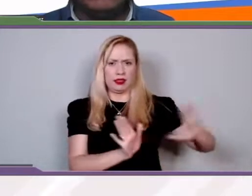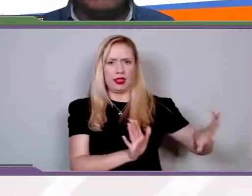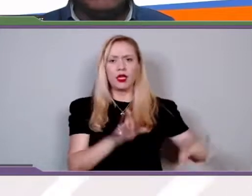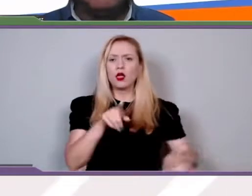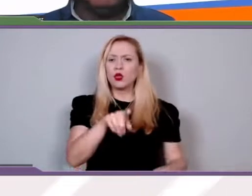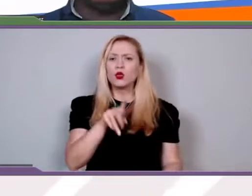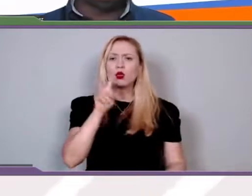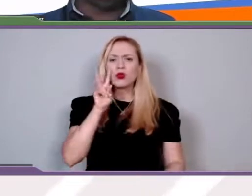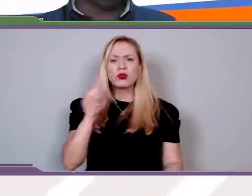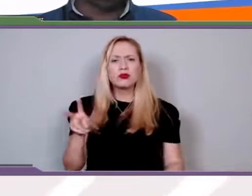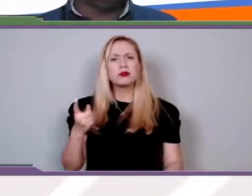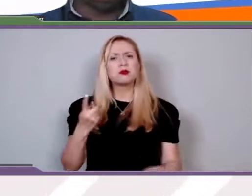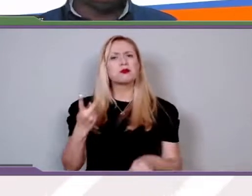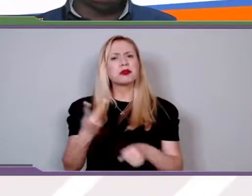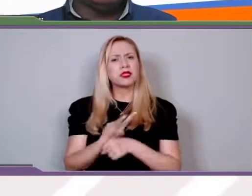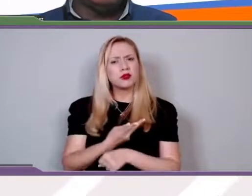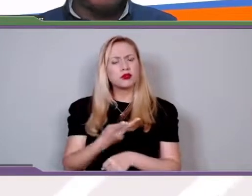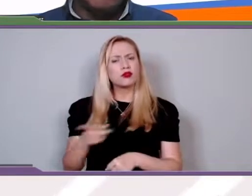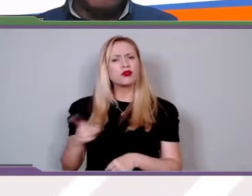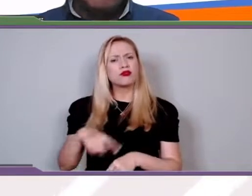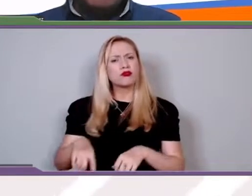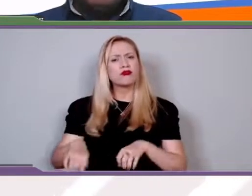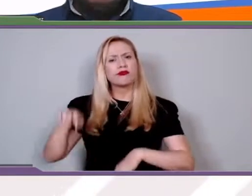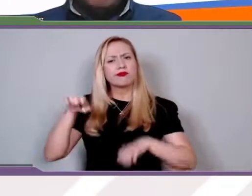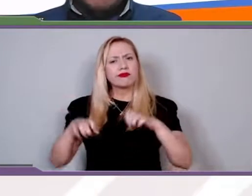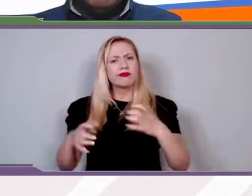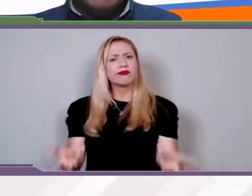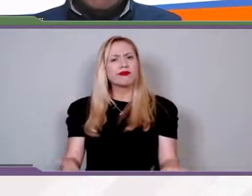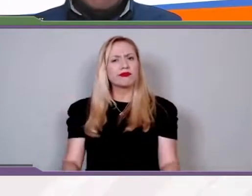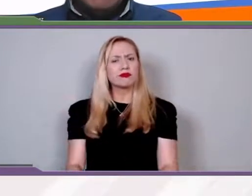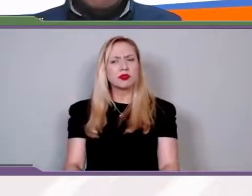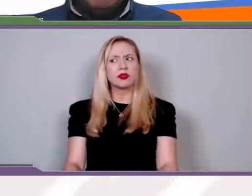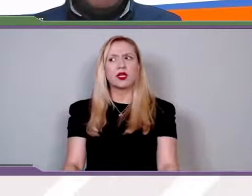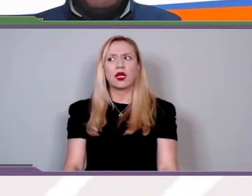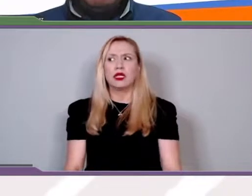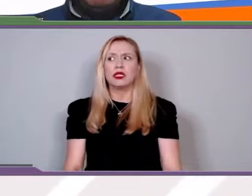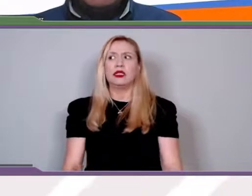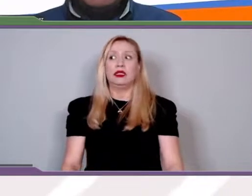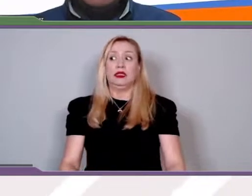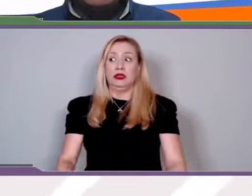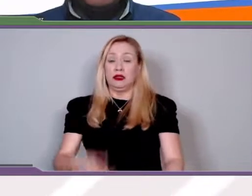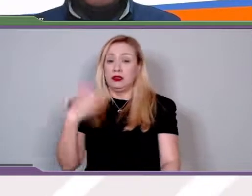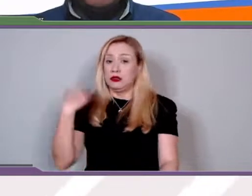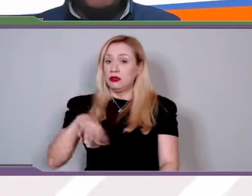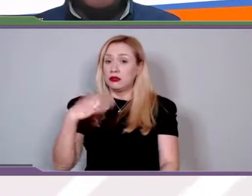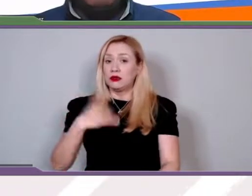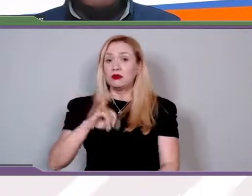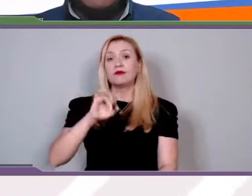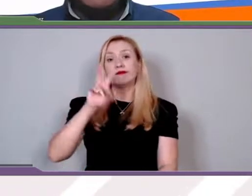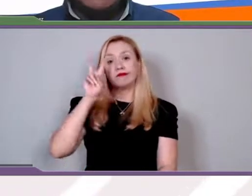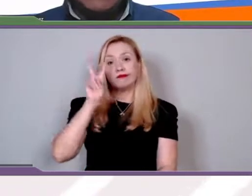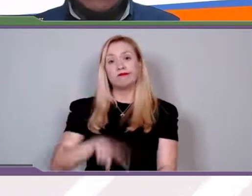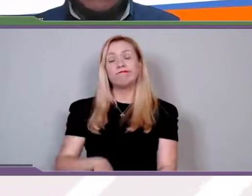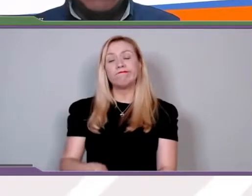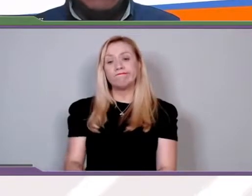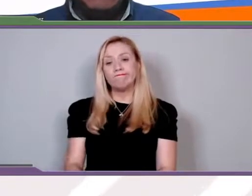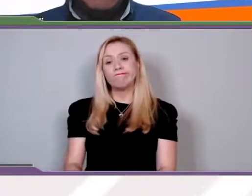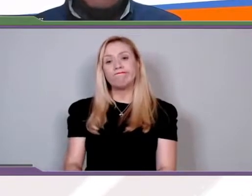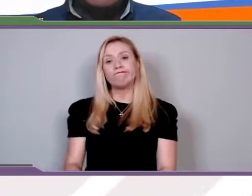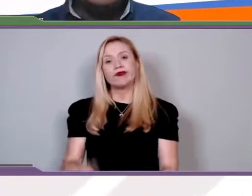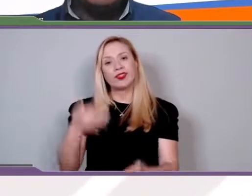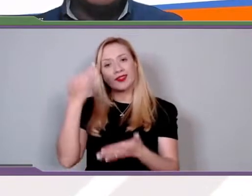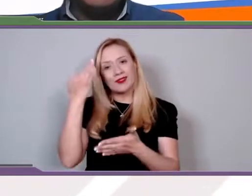cerca de esto, ¿cómo lo han vivido? Bueno, definitivamente sí hubo una falta de